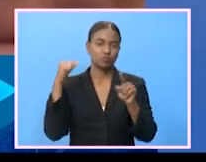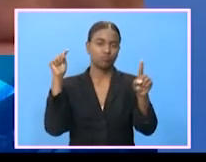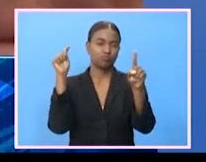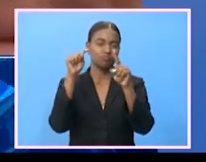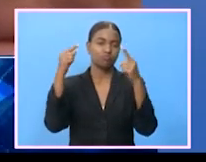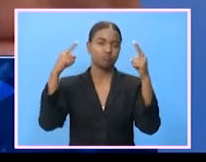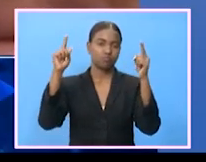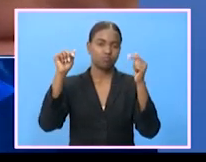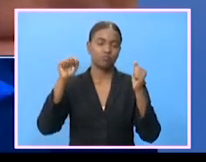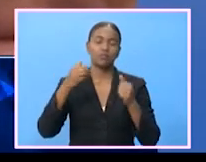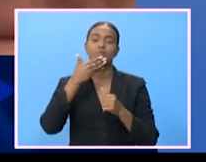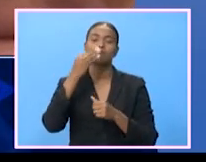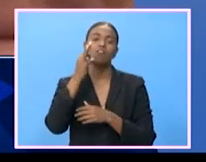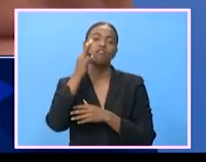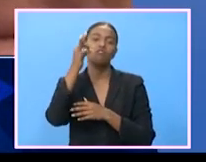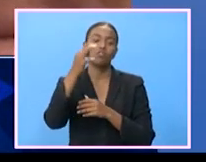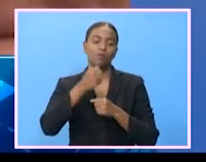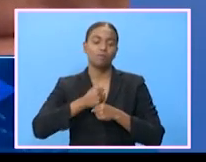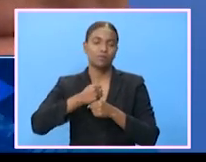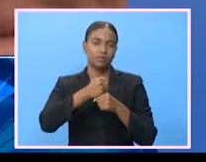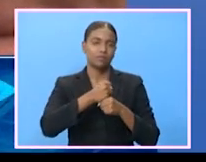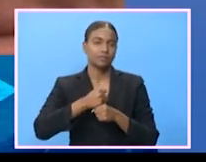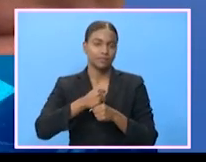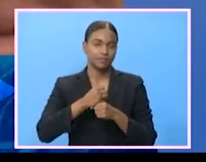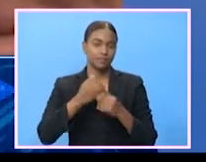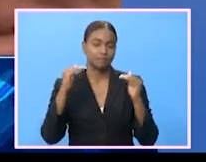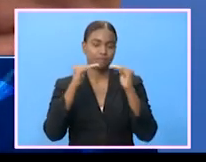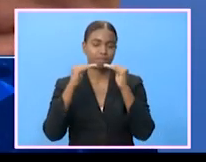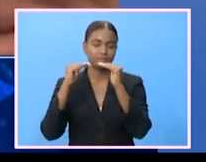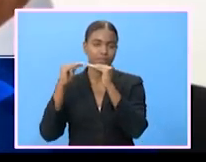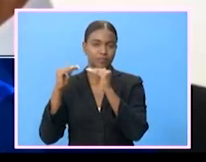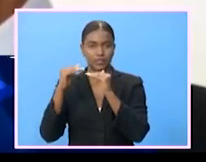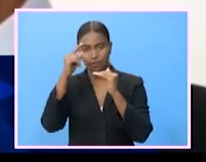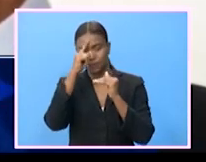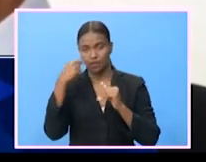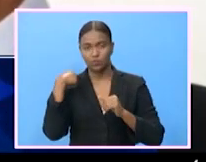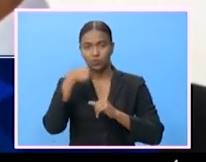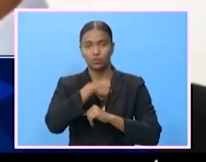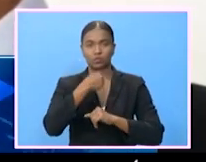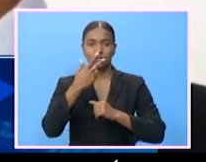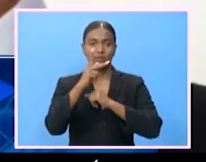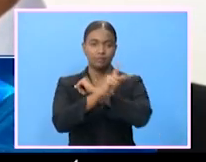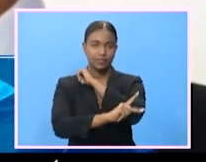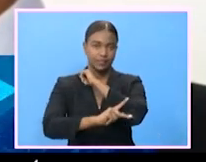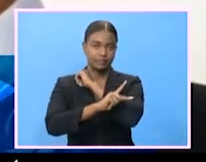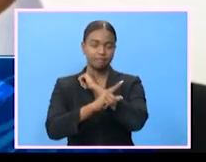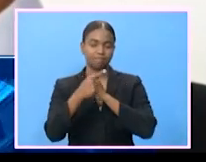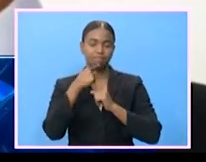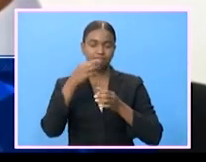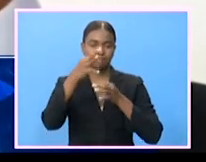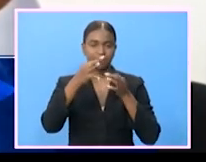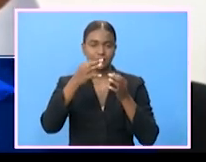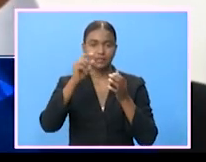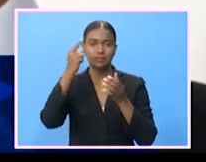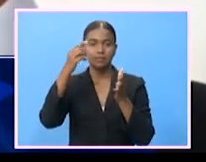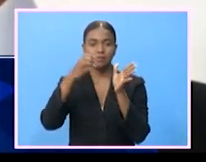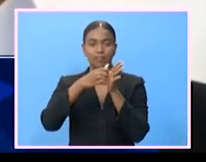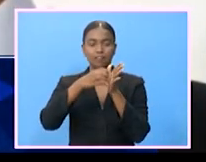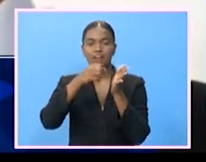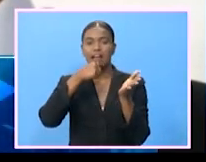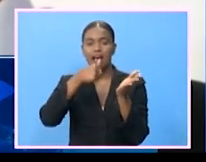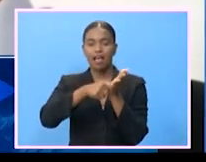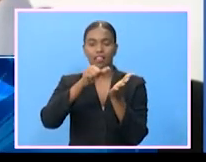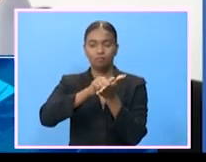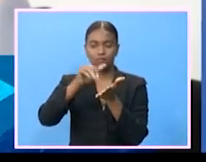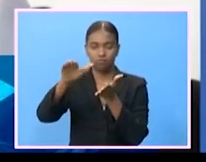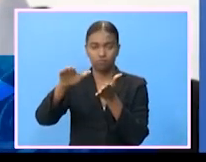de construir un futuro sostenible, resiliente y equitativo para nuestro hemisferio. Así destaca en el primer párrafo la carta.